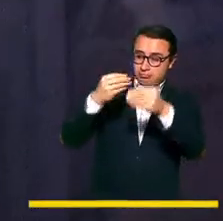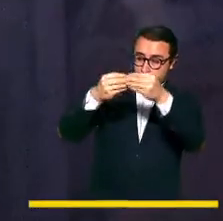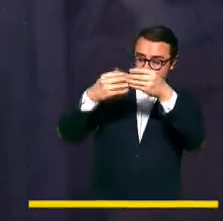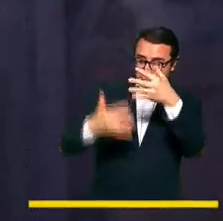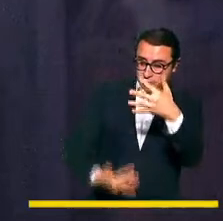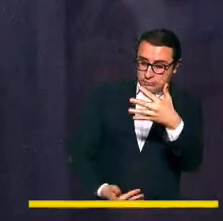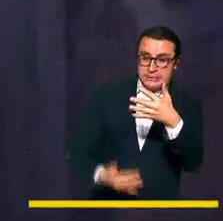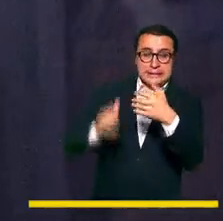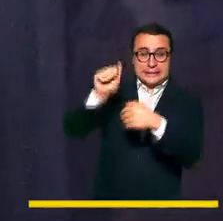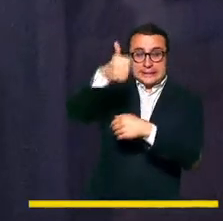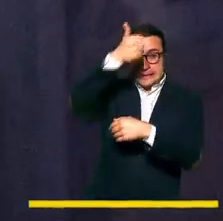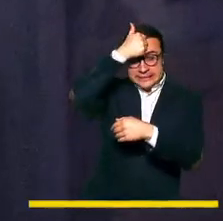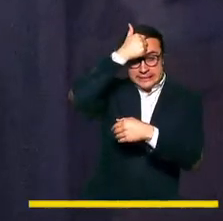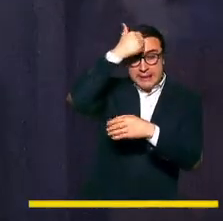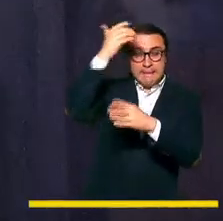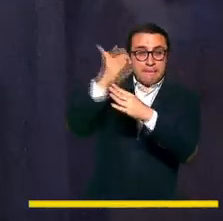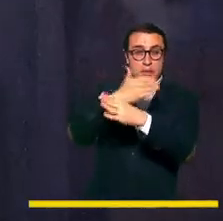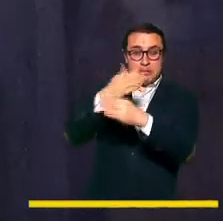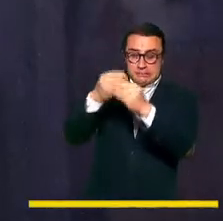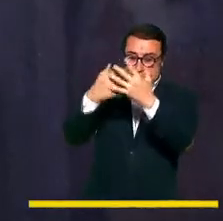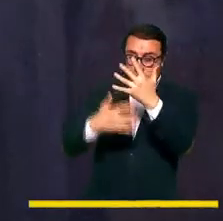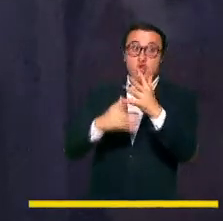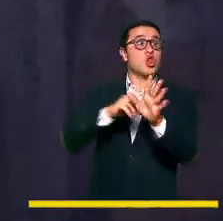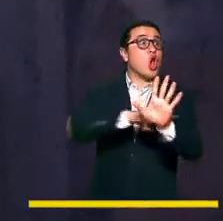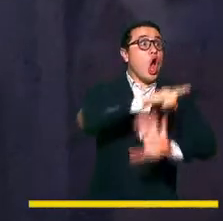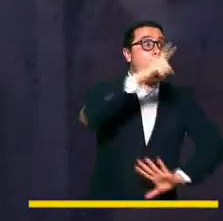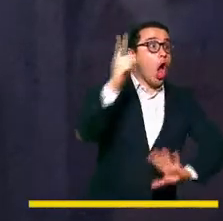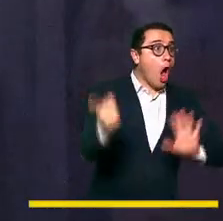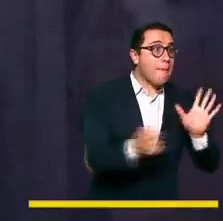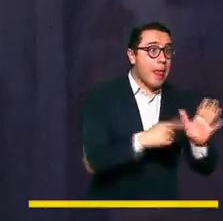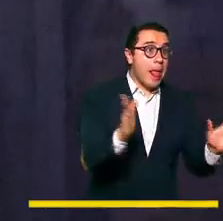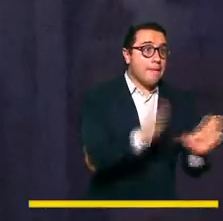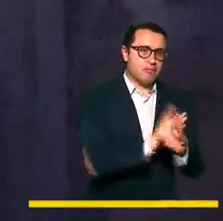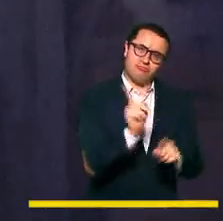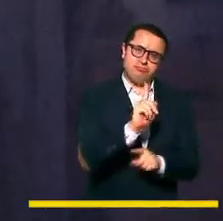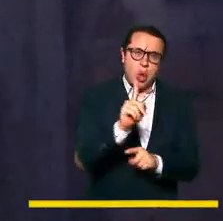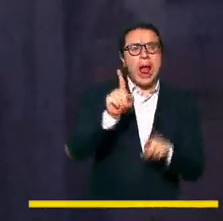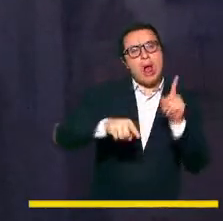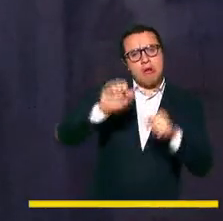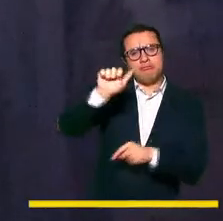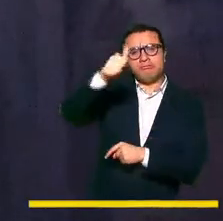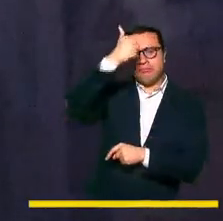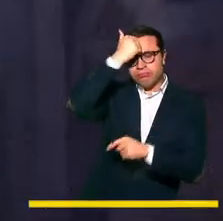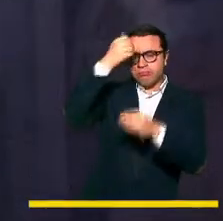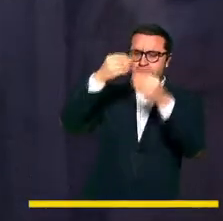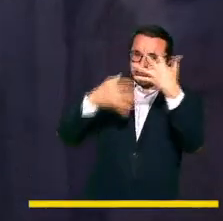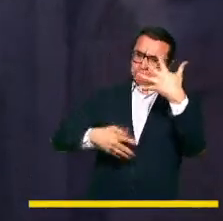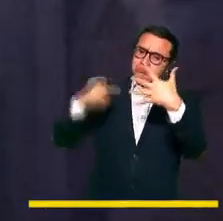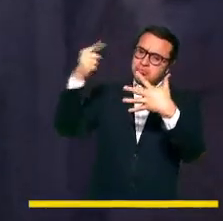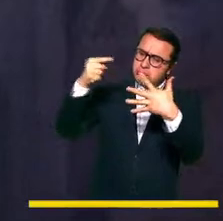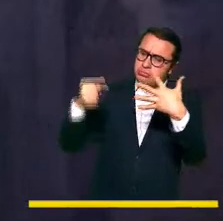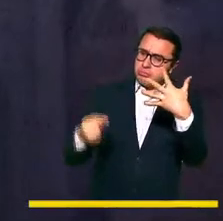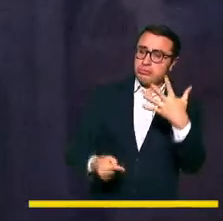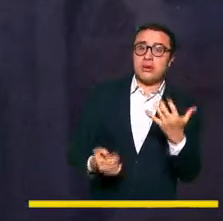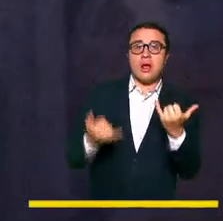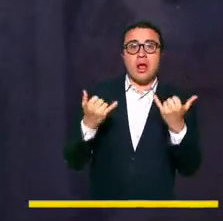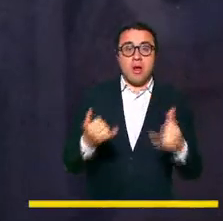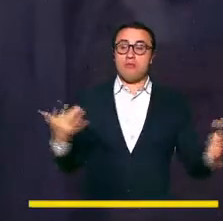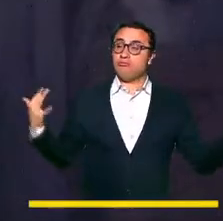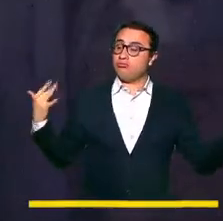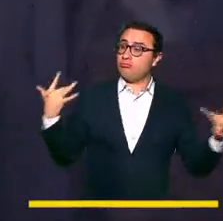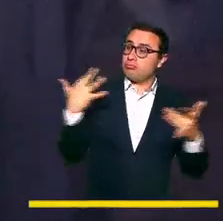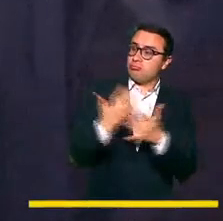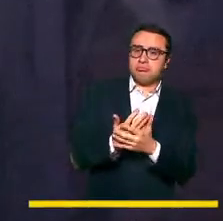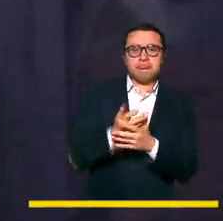no acabaríamos, pero los problemas fundamentales de Ayapel, fíjense ustedes en estas horas, minutos